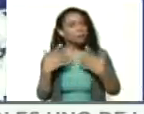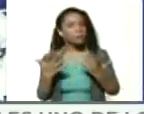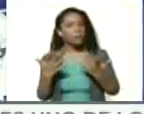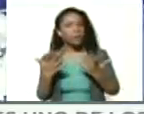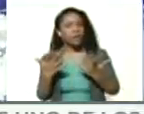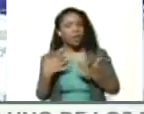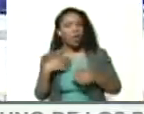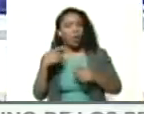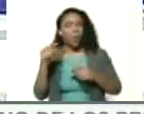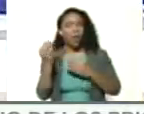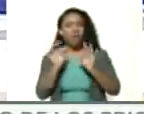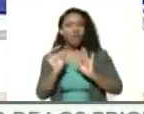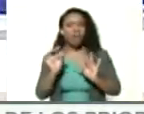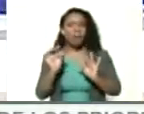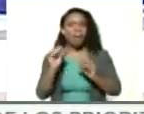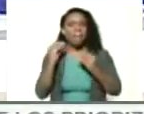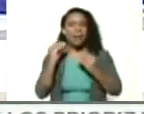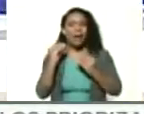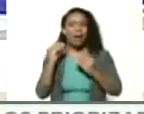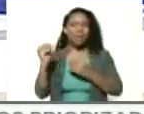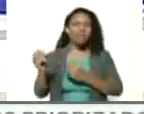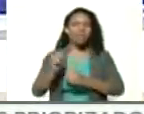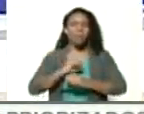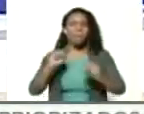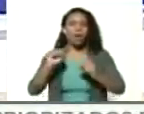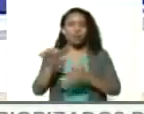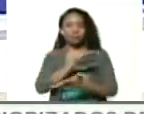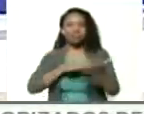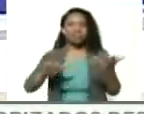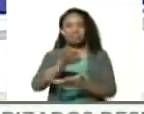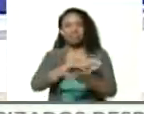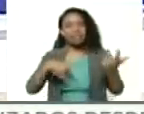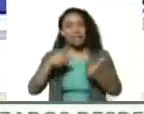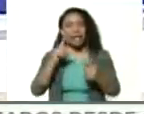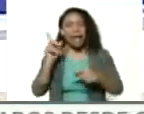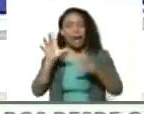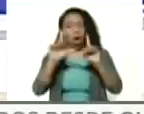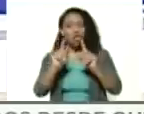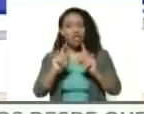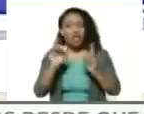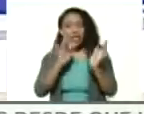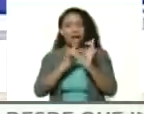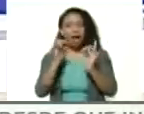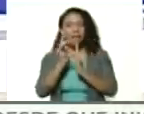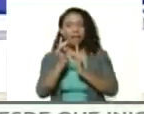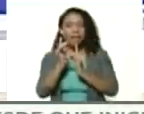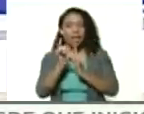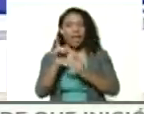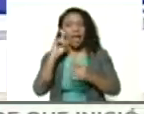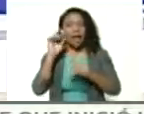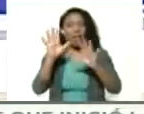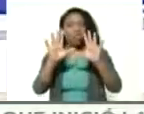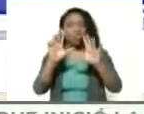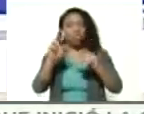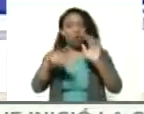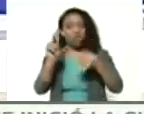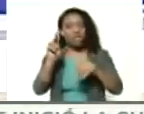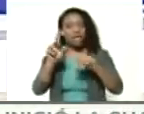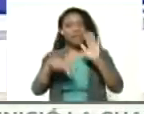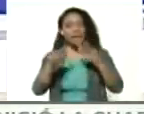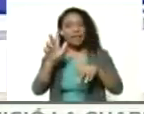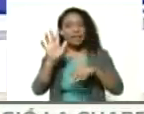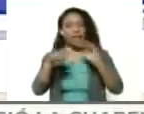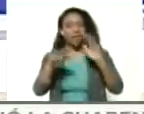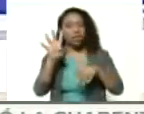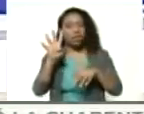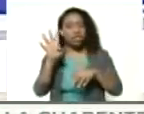el detonante de los hechos del 11 de abril, que luego derivaron el 12, 13 y 14 de abril